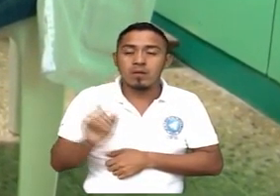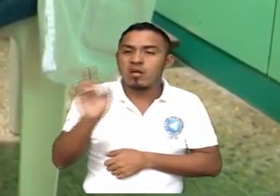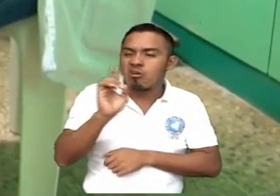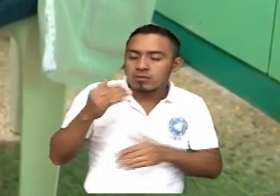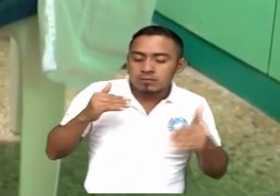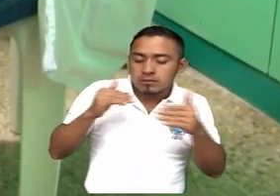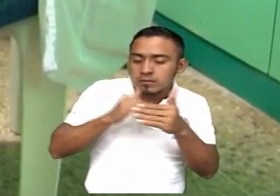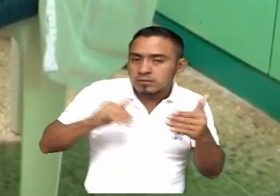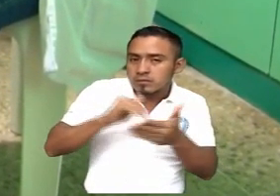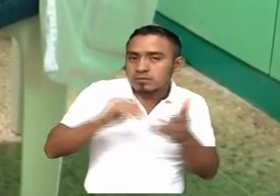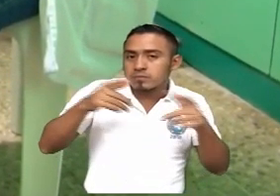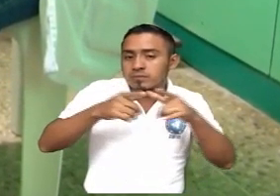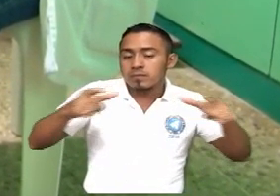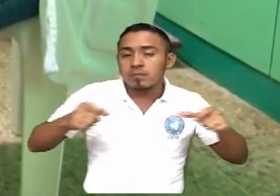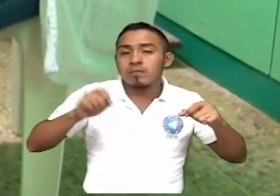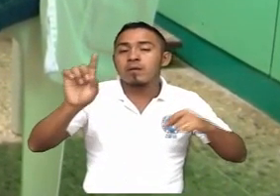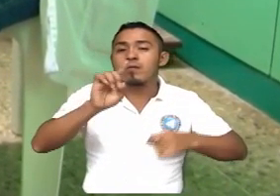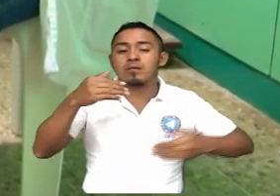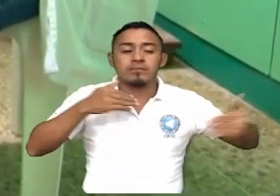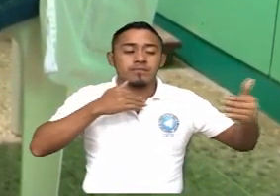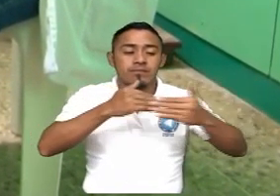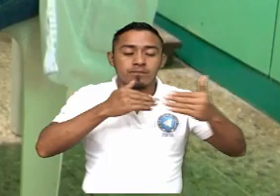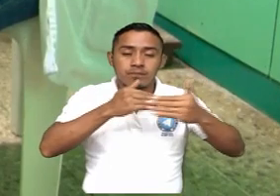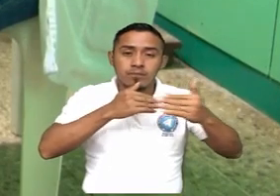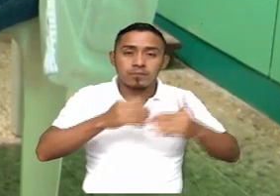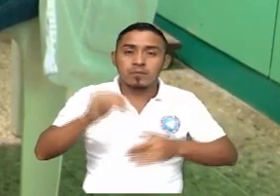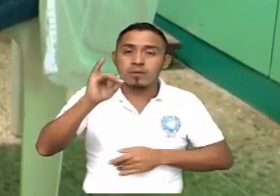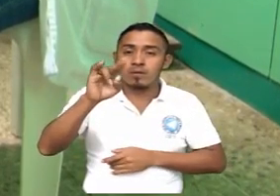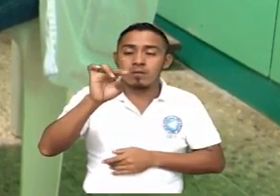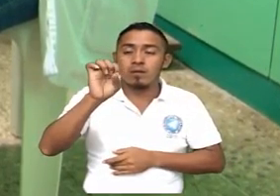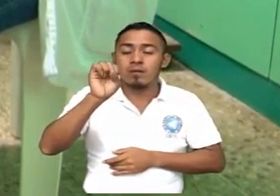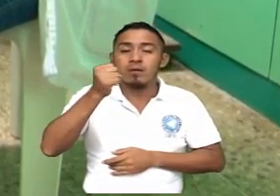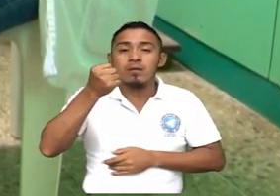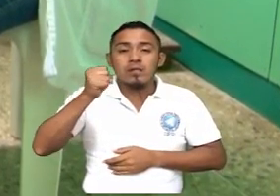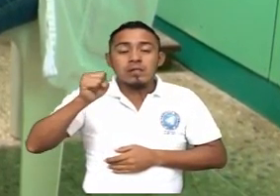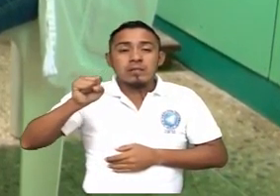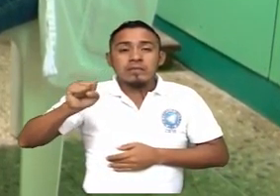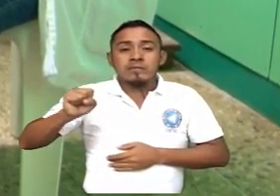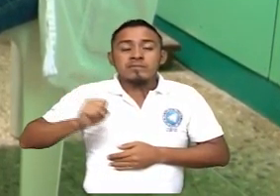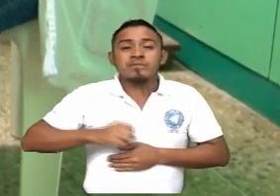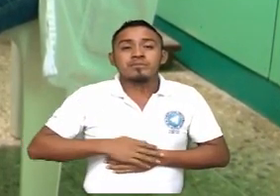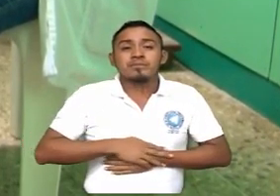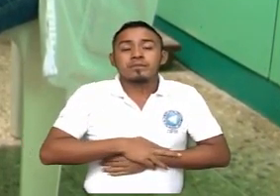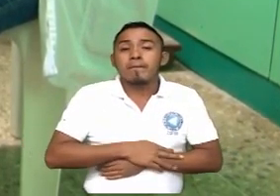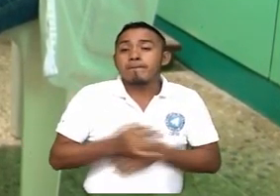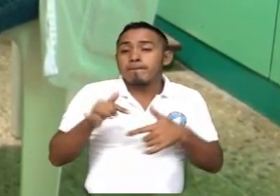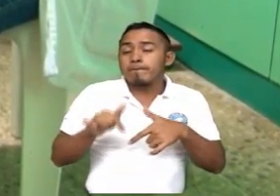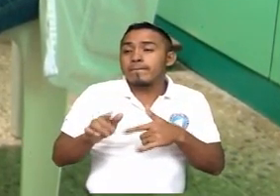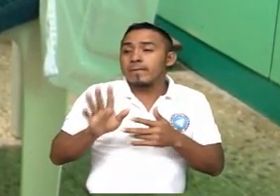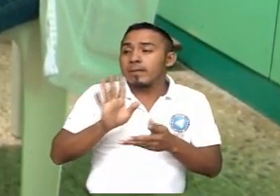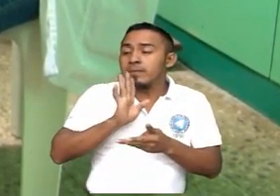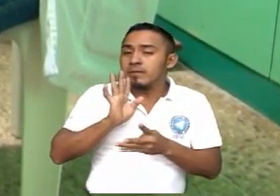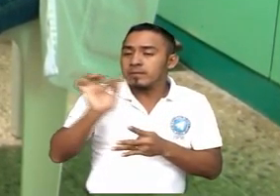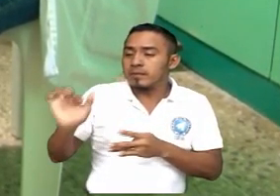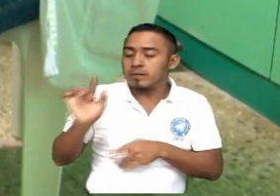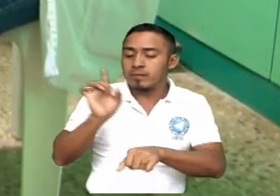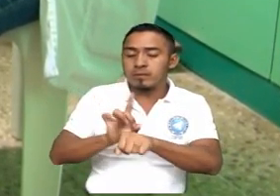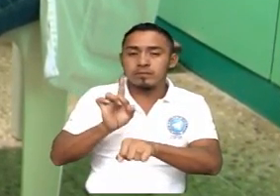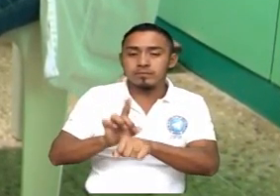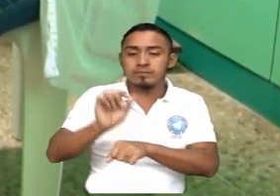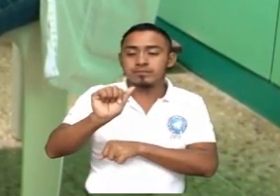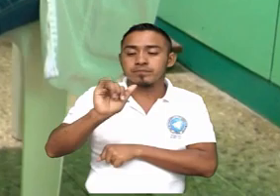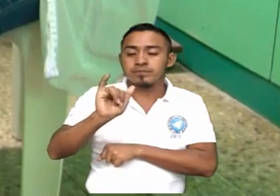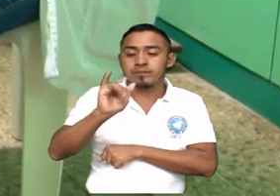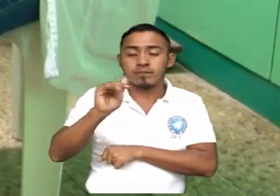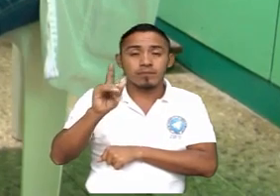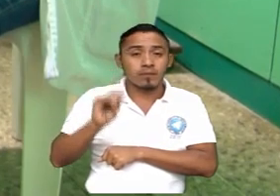Managua, precisamente en las inmediaciones del Instituto Nicaragüense de Seguridad Social. Nos encontramos con la doctora Aida